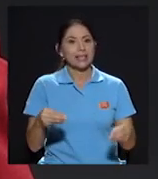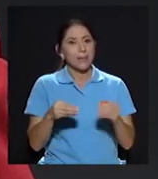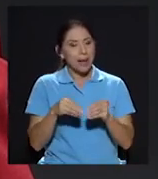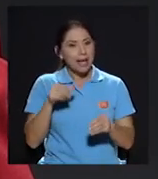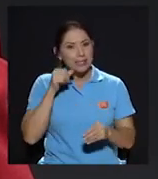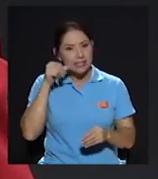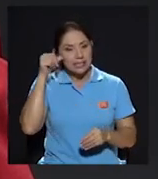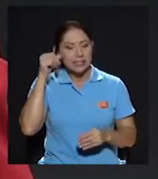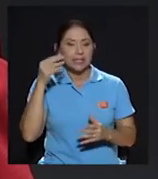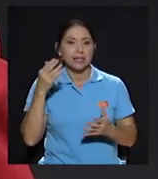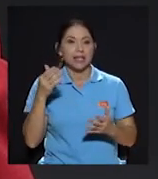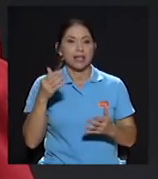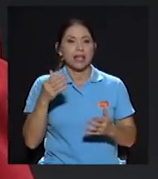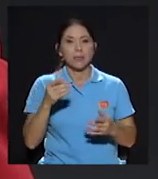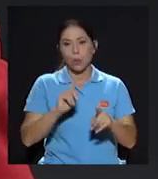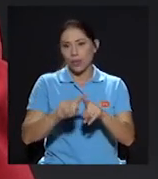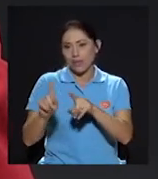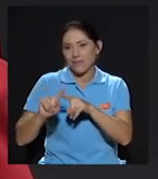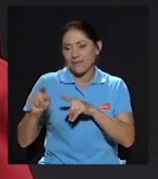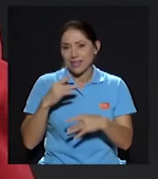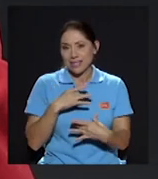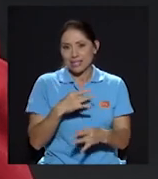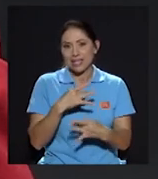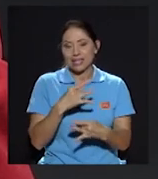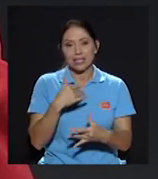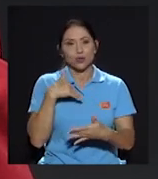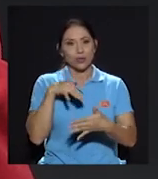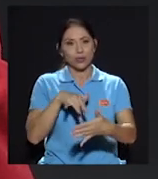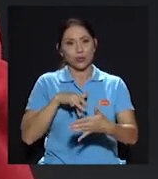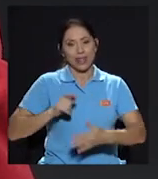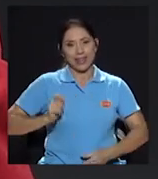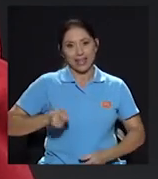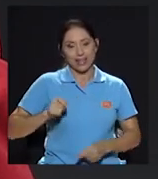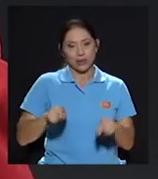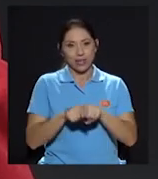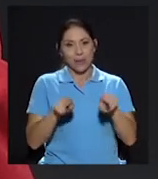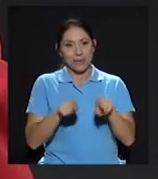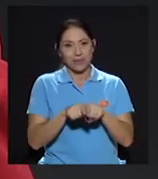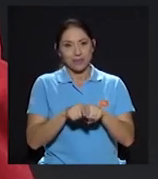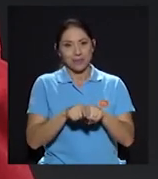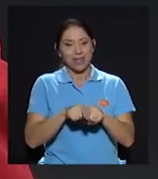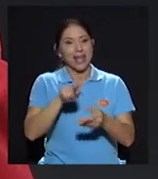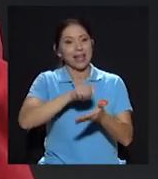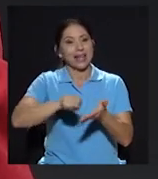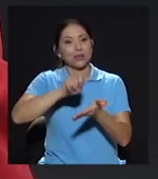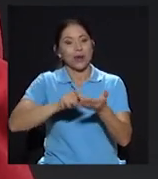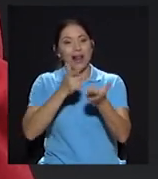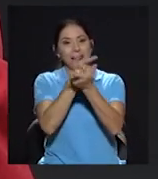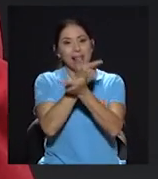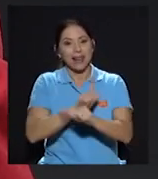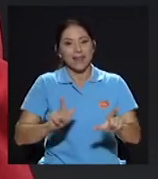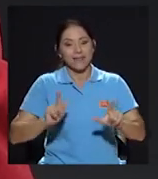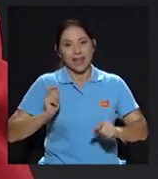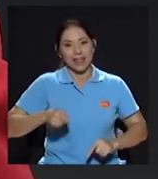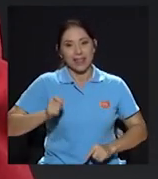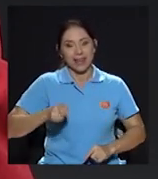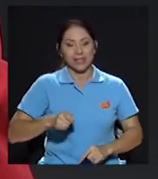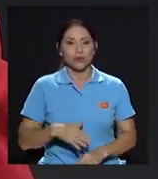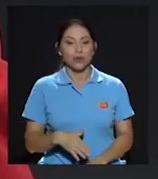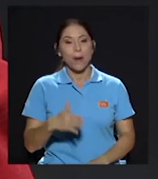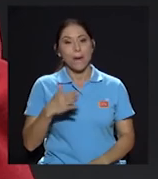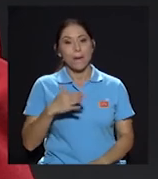por otros intereses estudié derecho también en la escuela libre de derecho mis